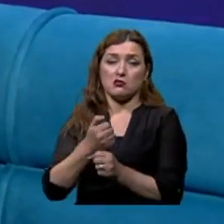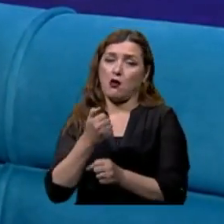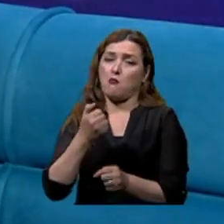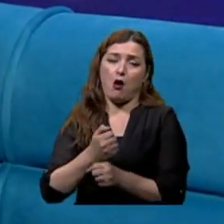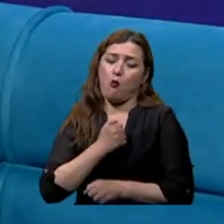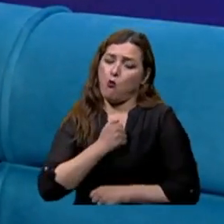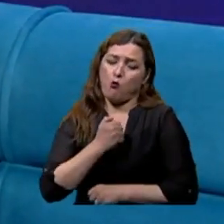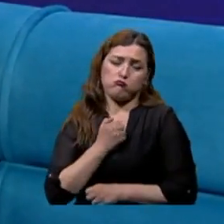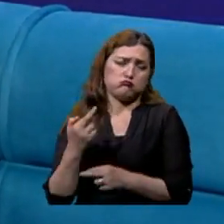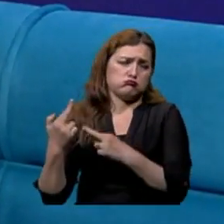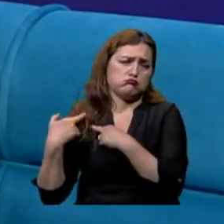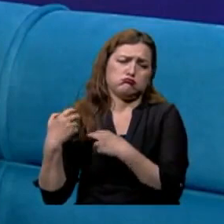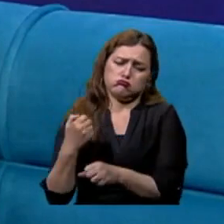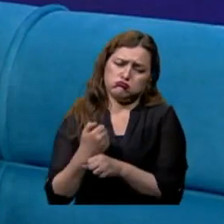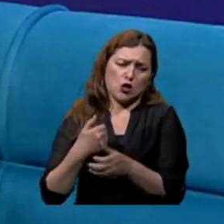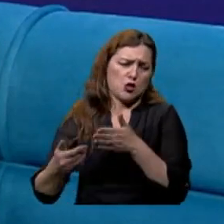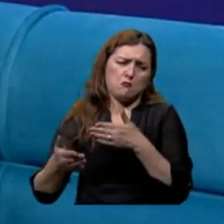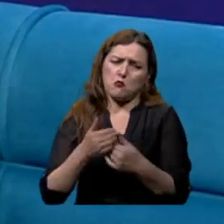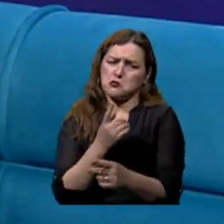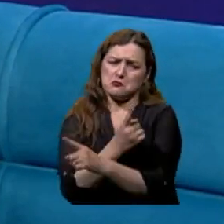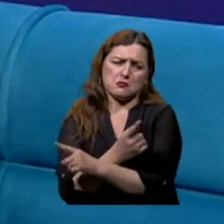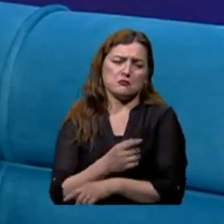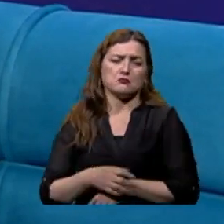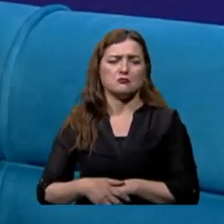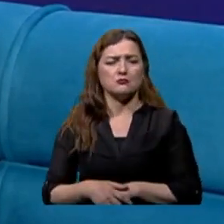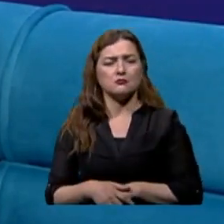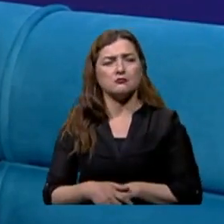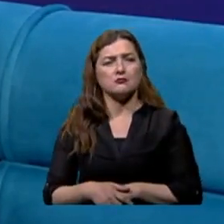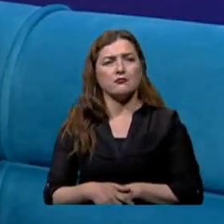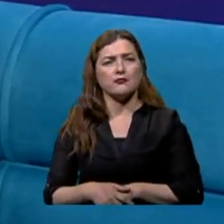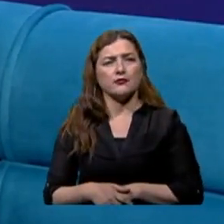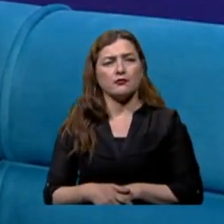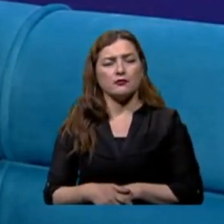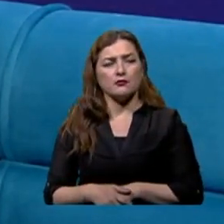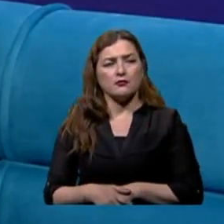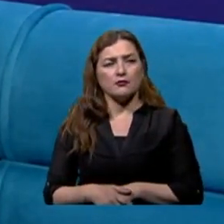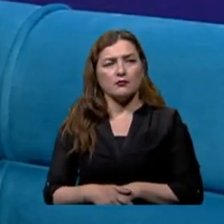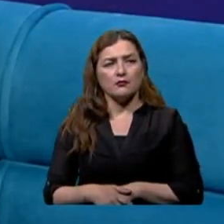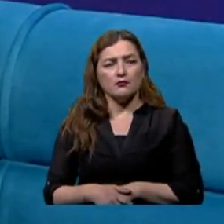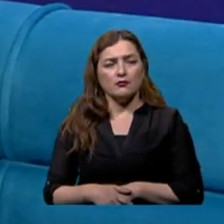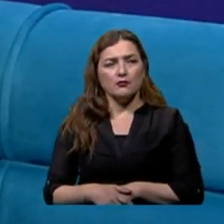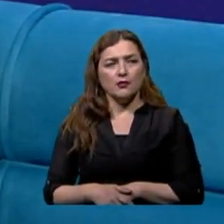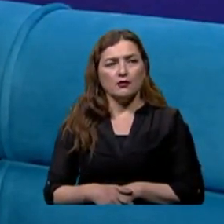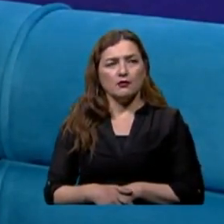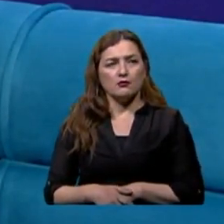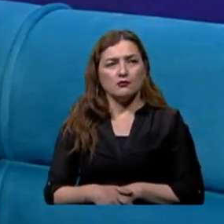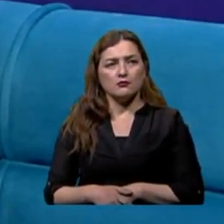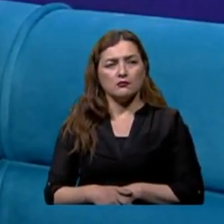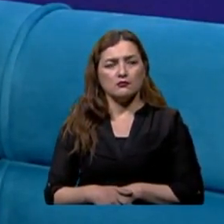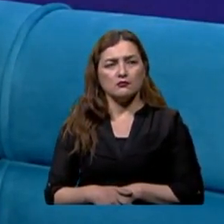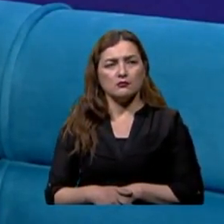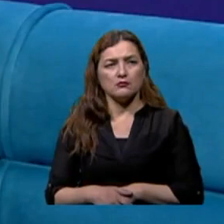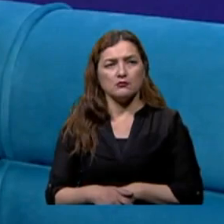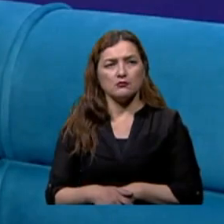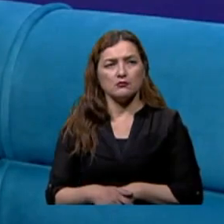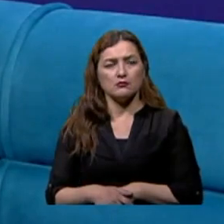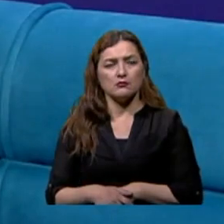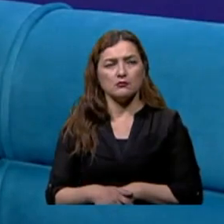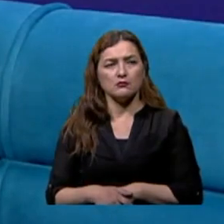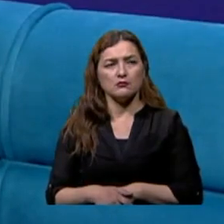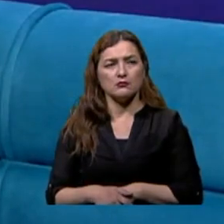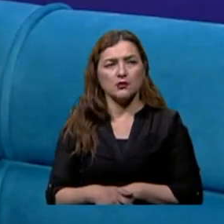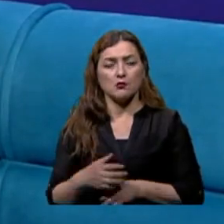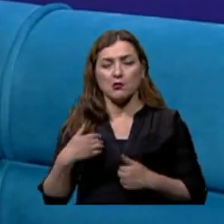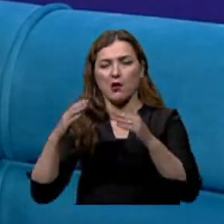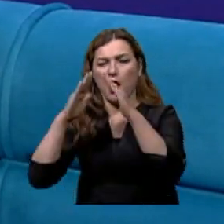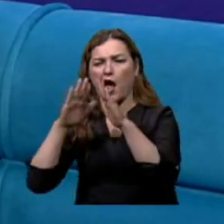día y no me... ¿Cómo le explico? No me quedo